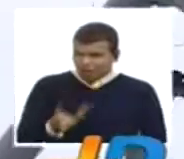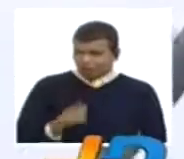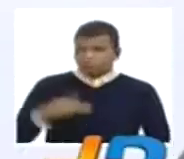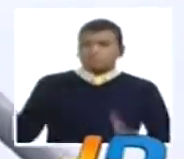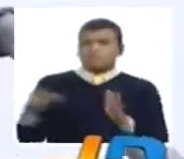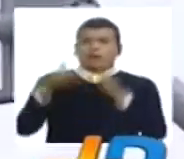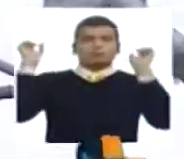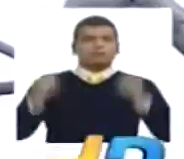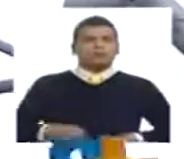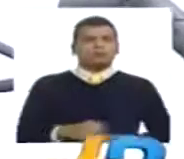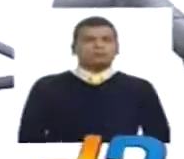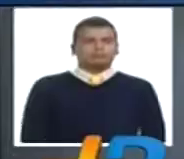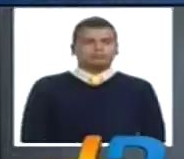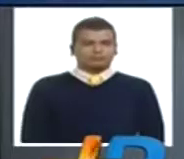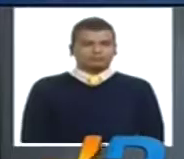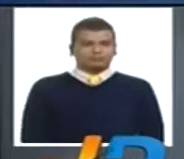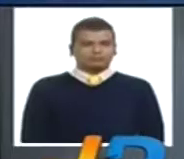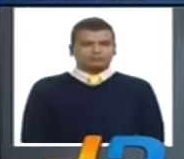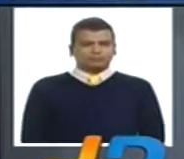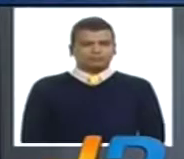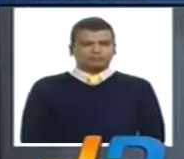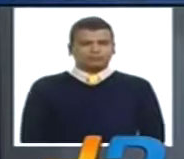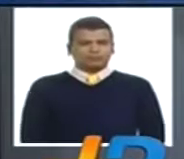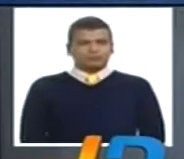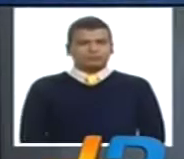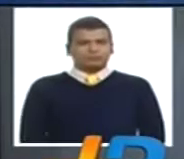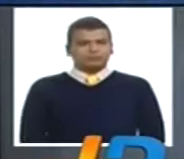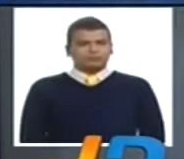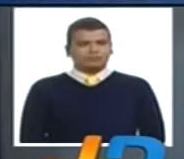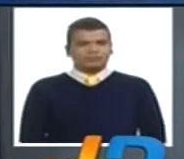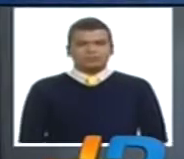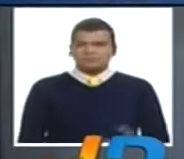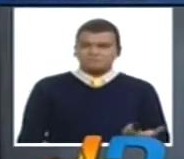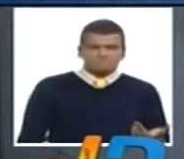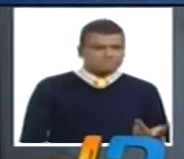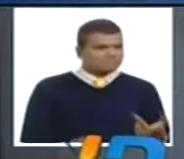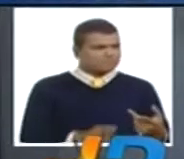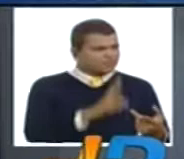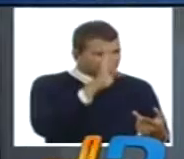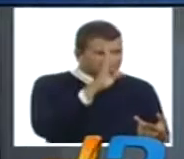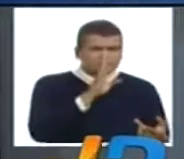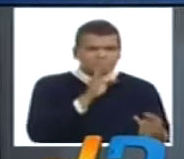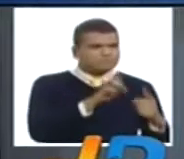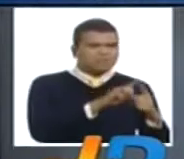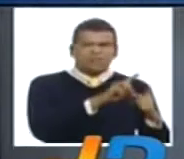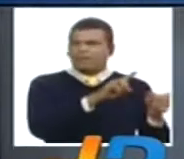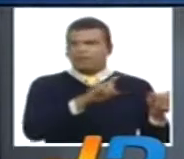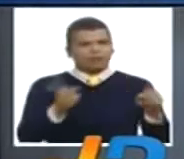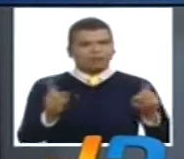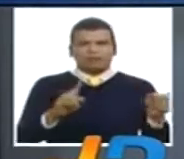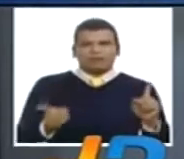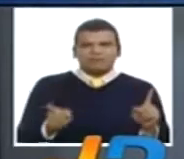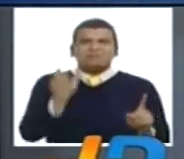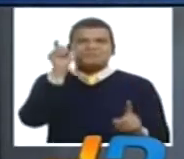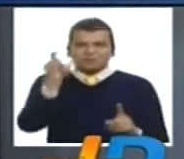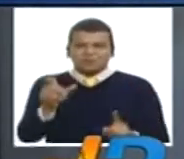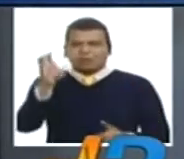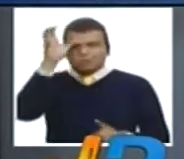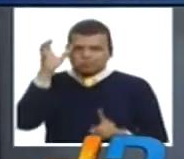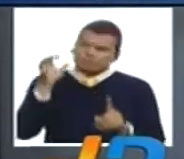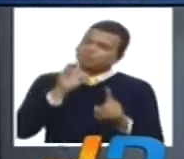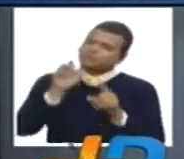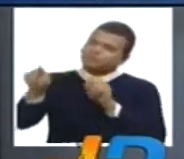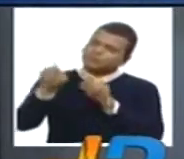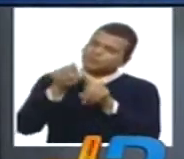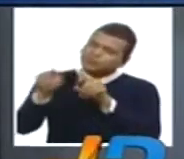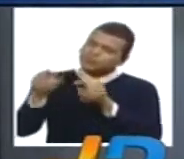sus fotomultas. Para saber quién tiene la razón en este caso, consultamos al abogado experto en tránsito, Eduardo Londoño, quien se refirió al